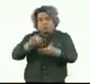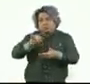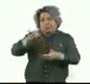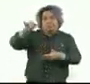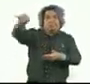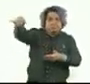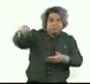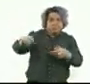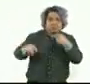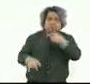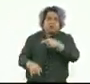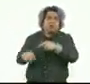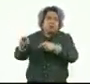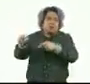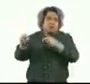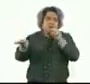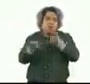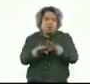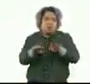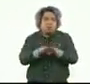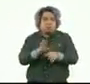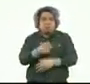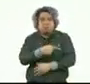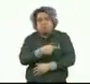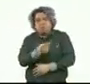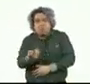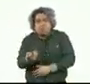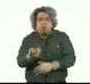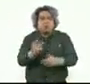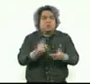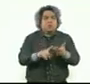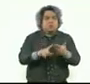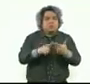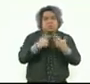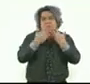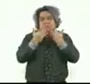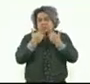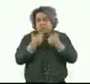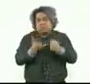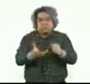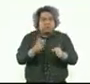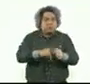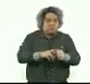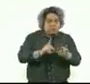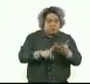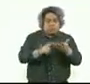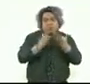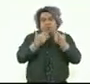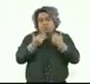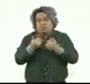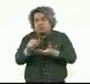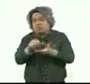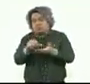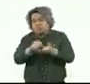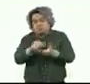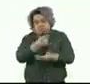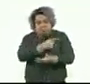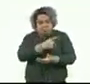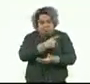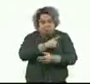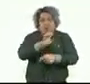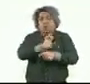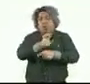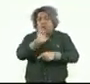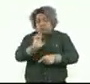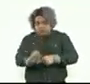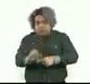alta marginalidad, con dificultades para la disponibilidad de servicios, y ahí se despliega el equipo de salud,